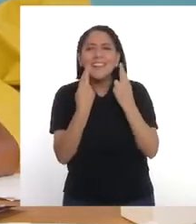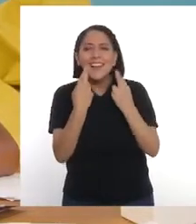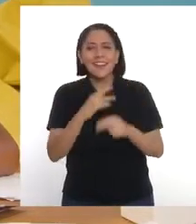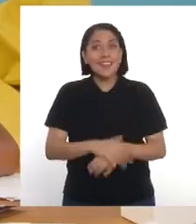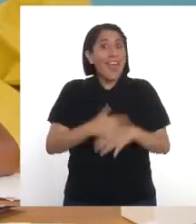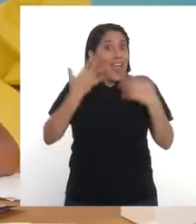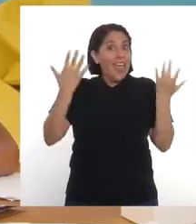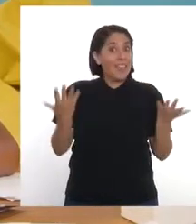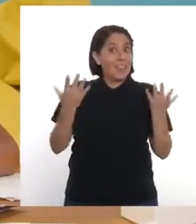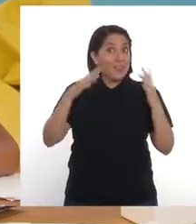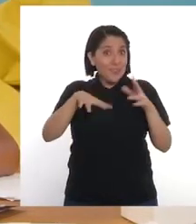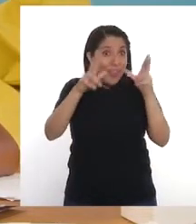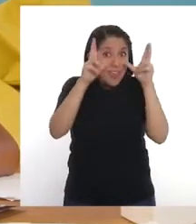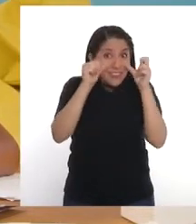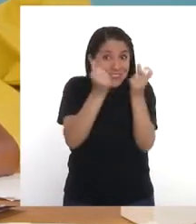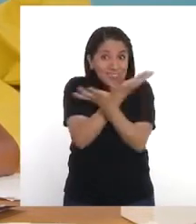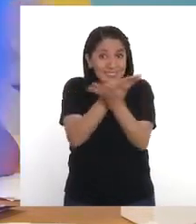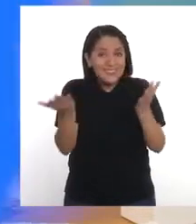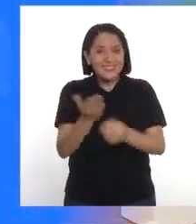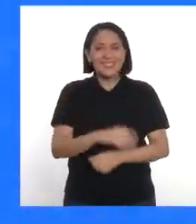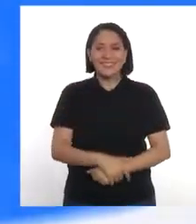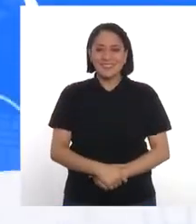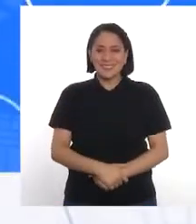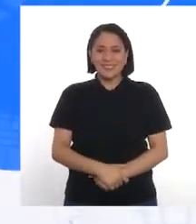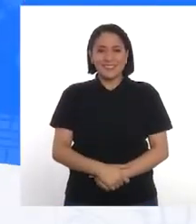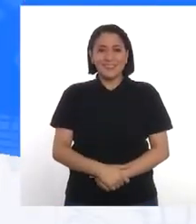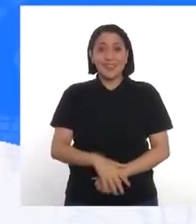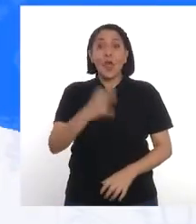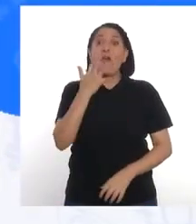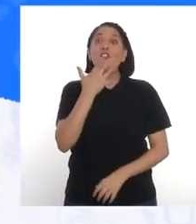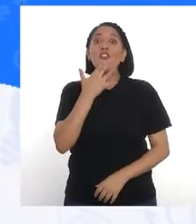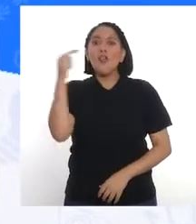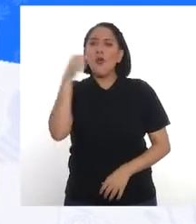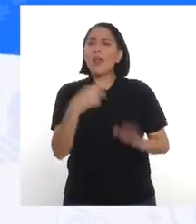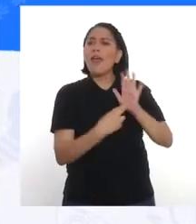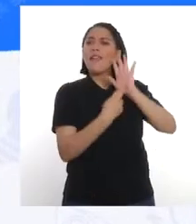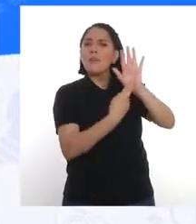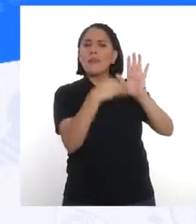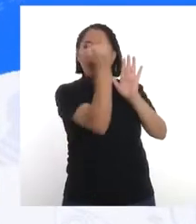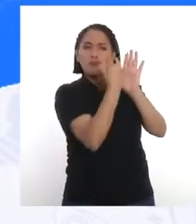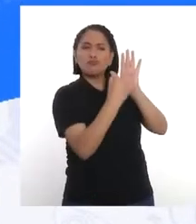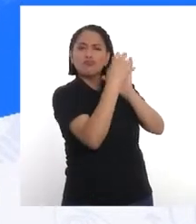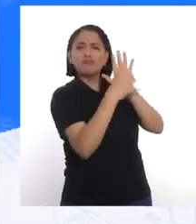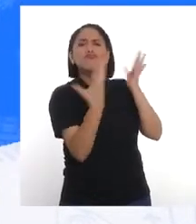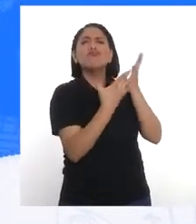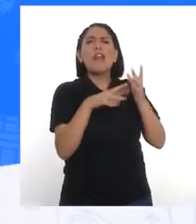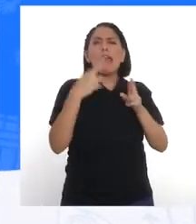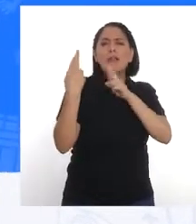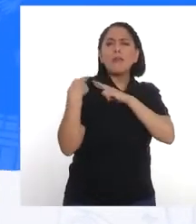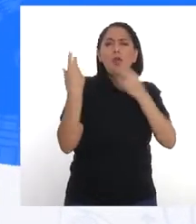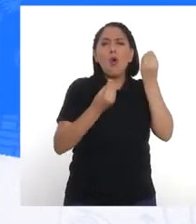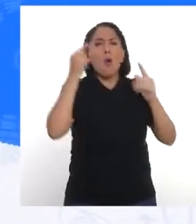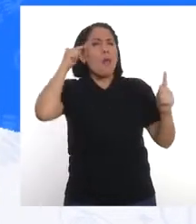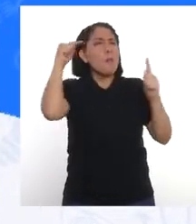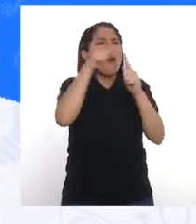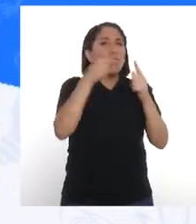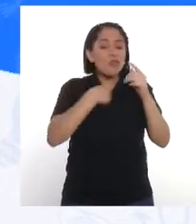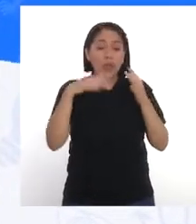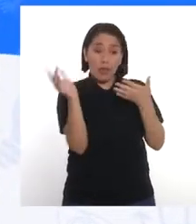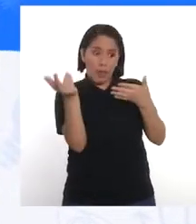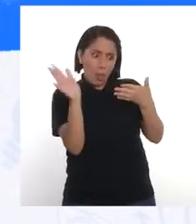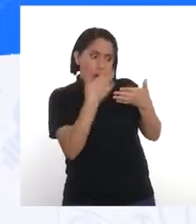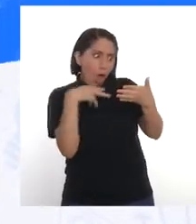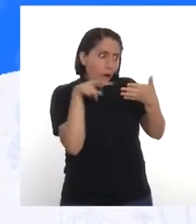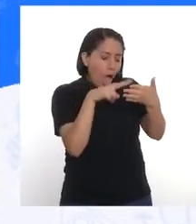respuestas. Entonces, vamos a escucharlas. Los colores que presentan los cómics cumplen con la función de llamar la atención del lector,